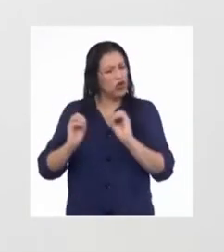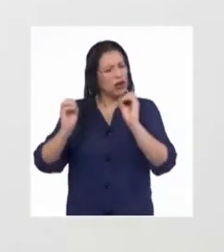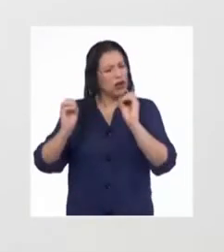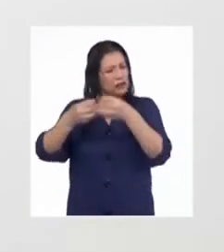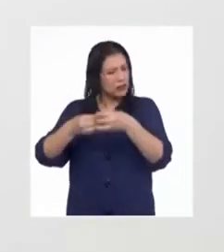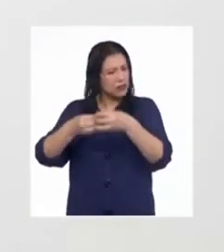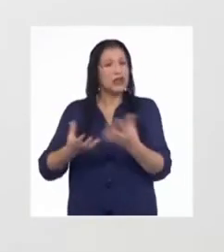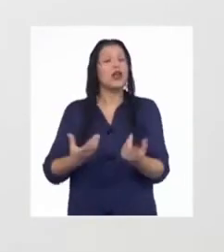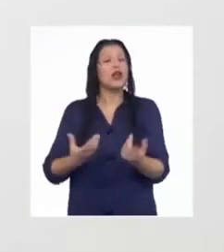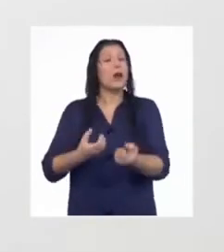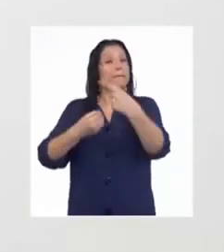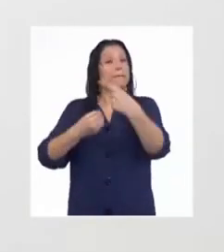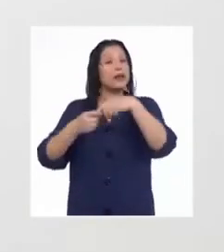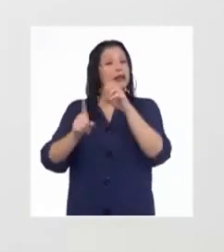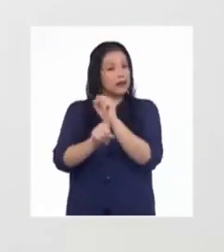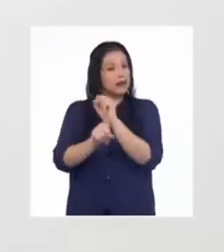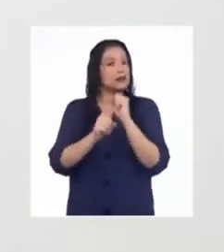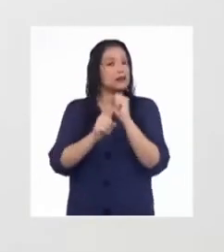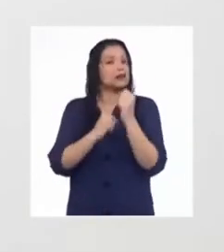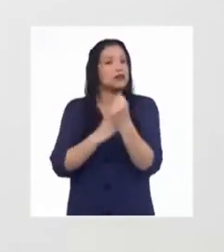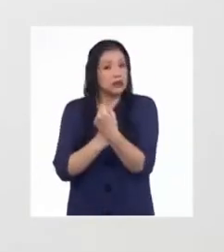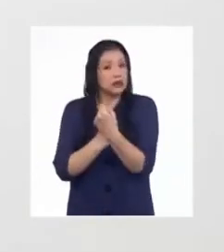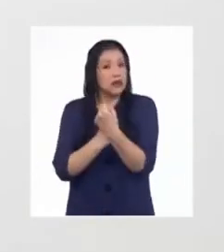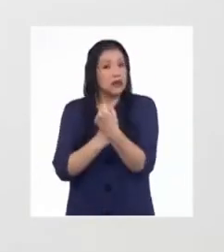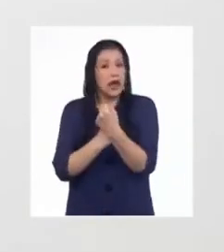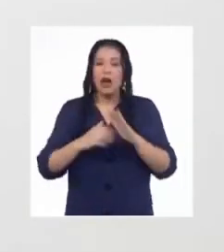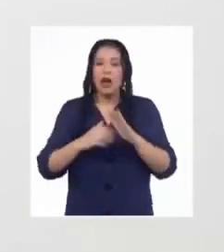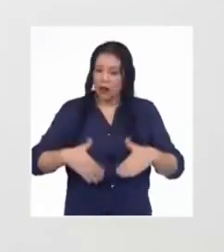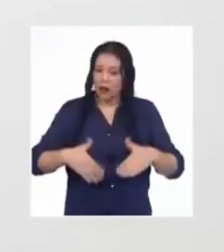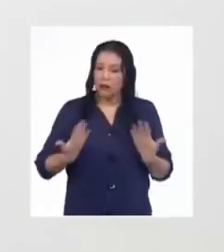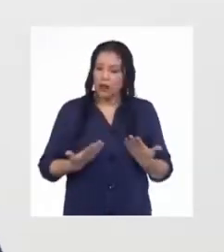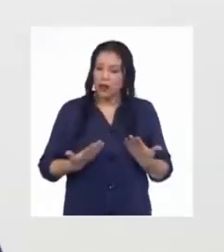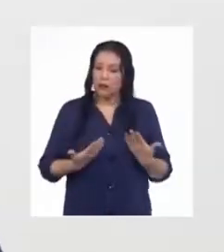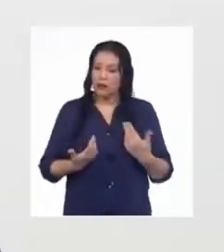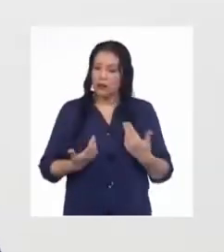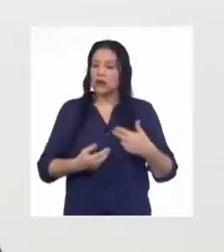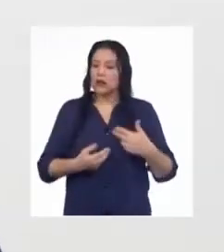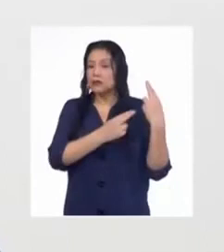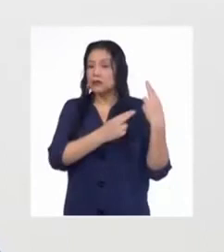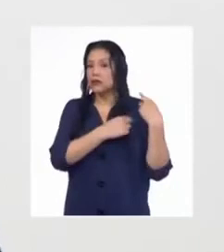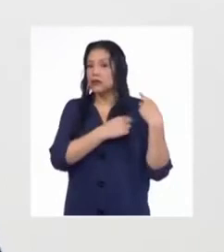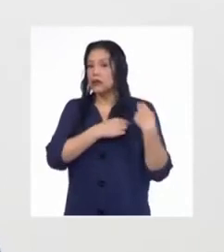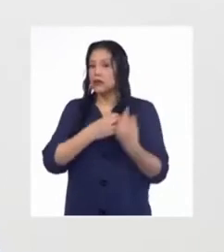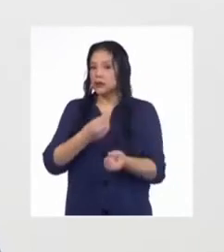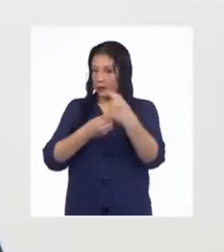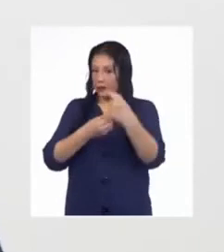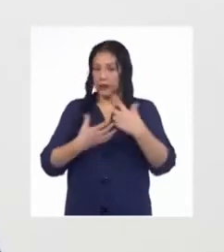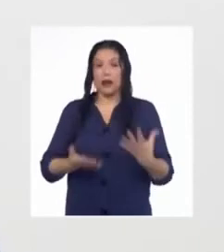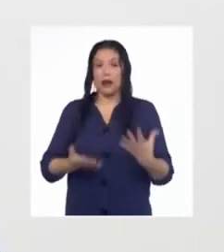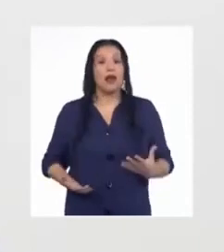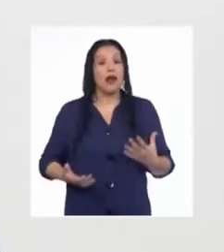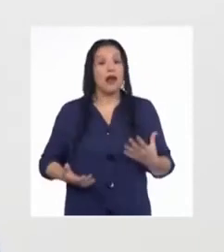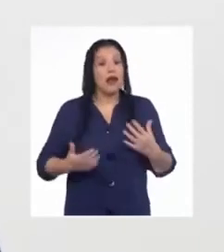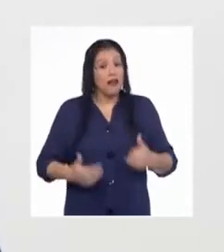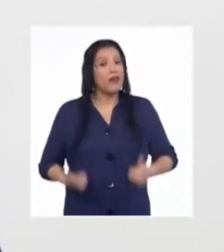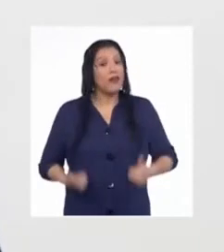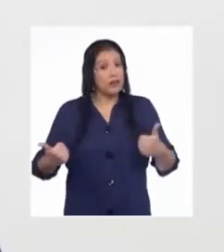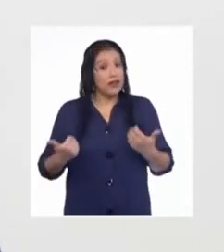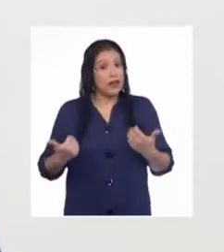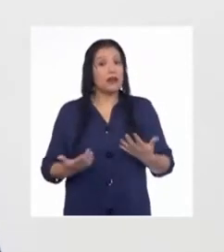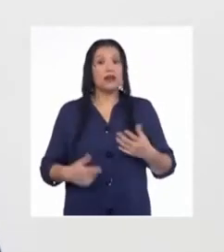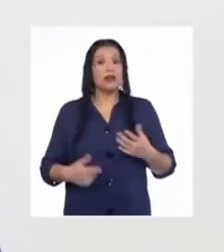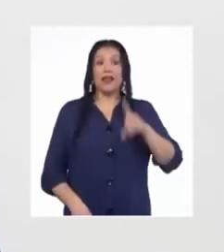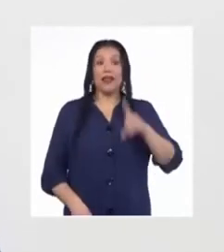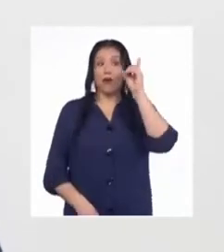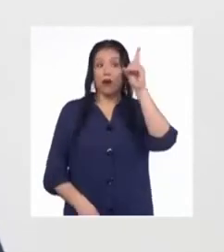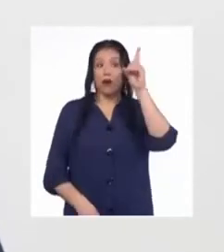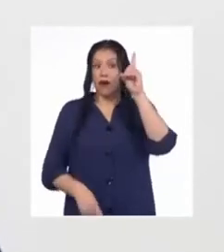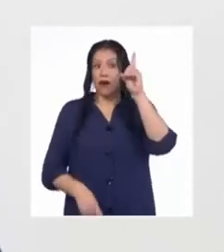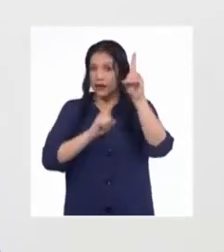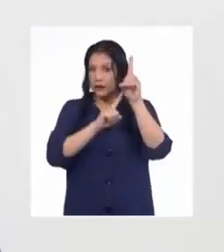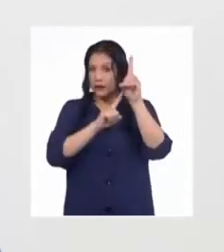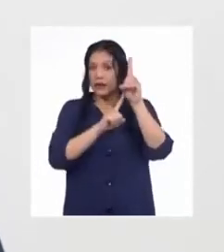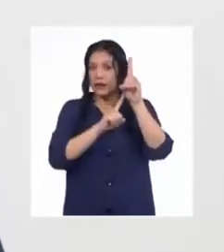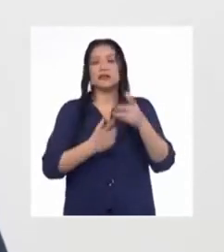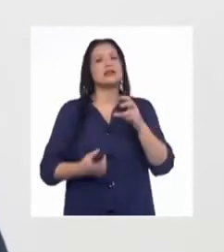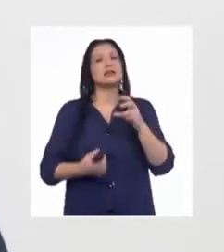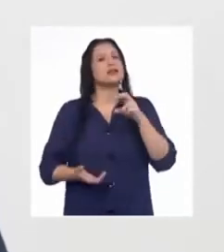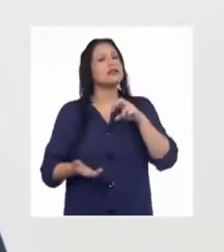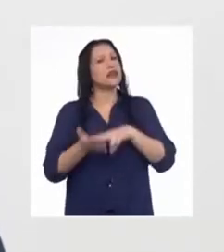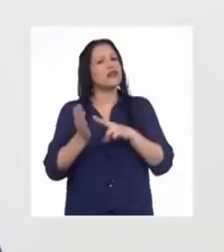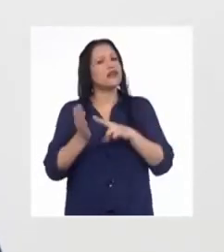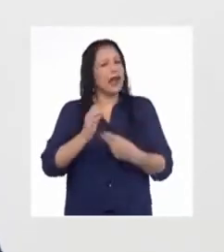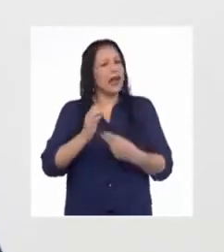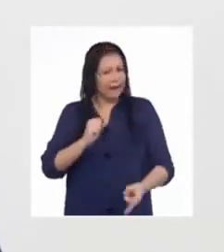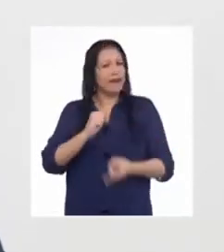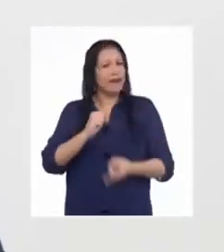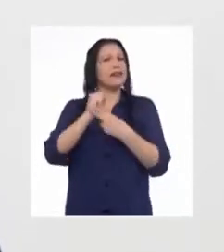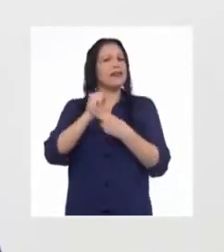de la sociedad civil y ahí podemos jugar nuestro partido. Vivir en un Estado democrático significa poder garantizar la igualdad